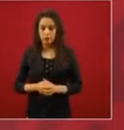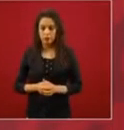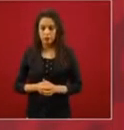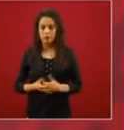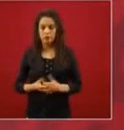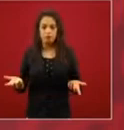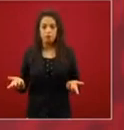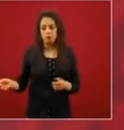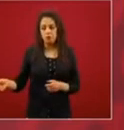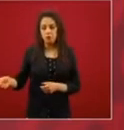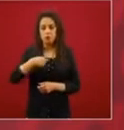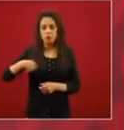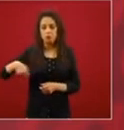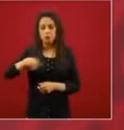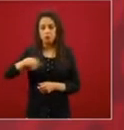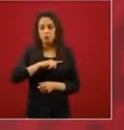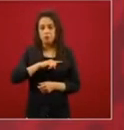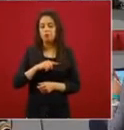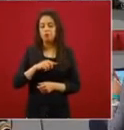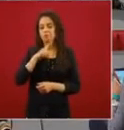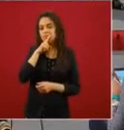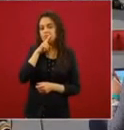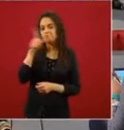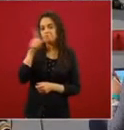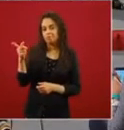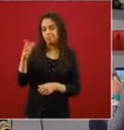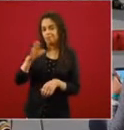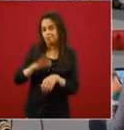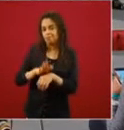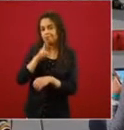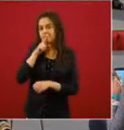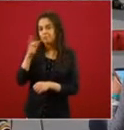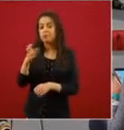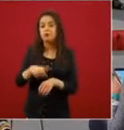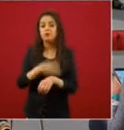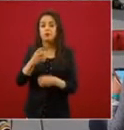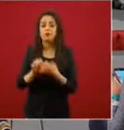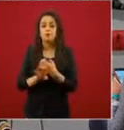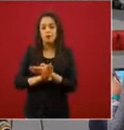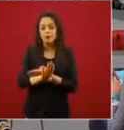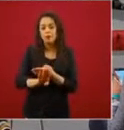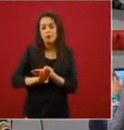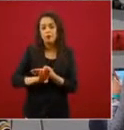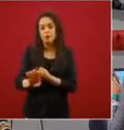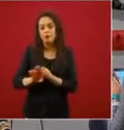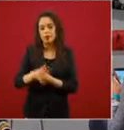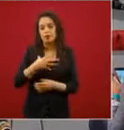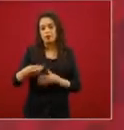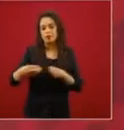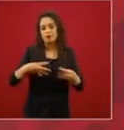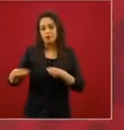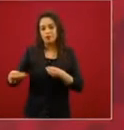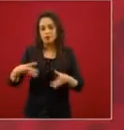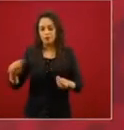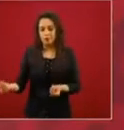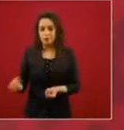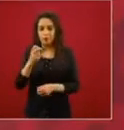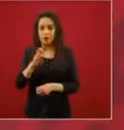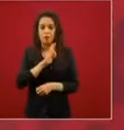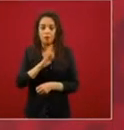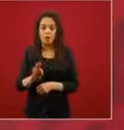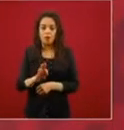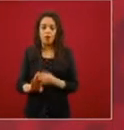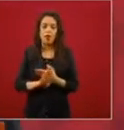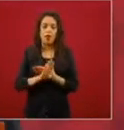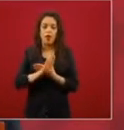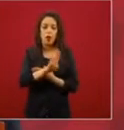estar mejor, vamos a evitar que haya un rebrote, vamos a evitar que se tenga que cerrar un centro de trabajo o que